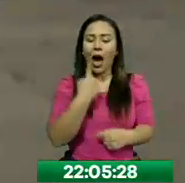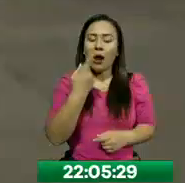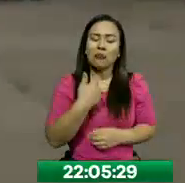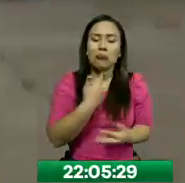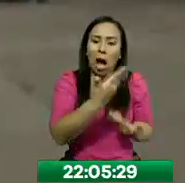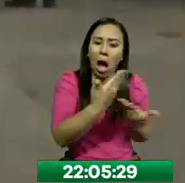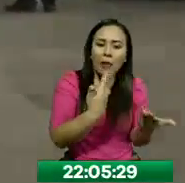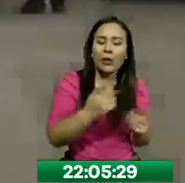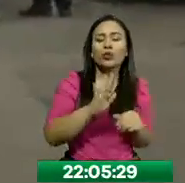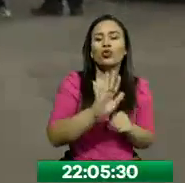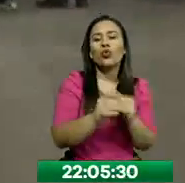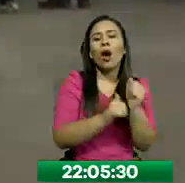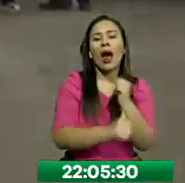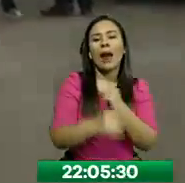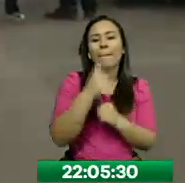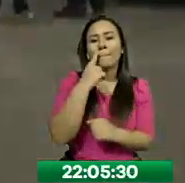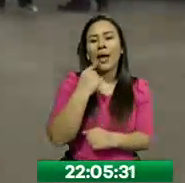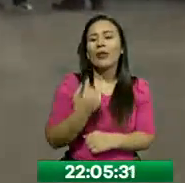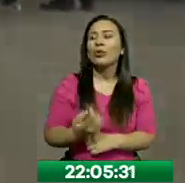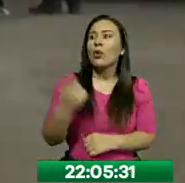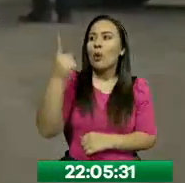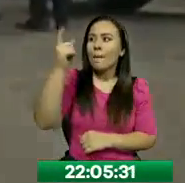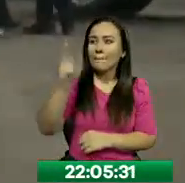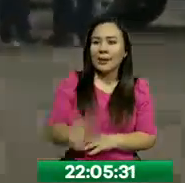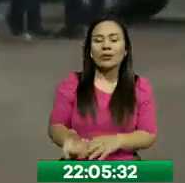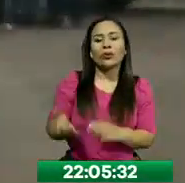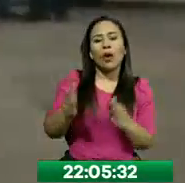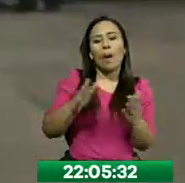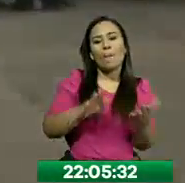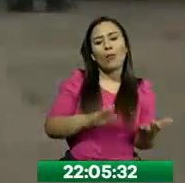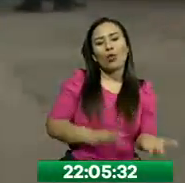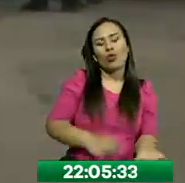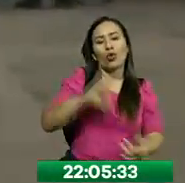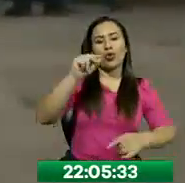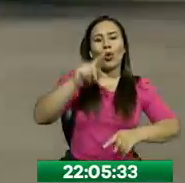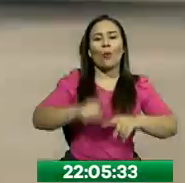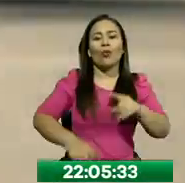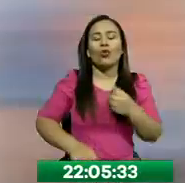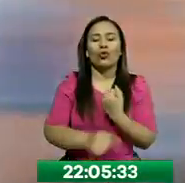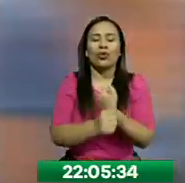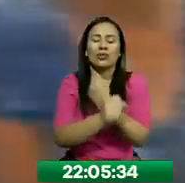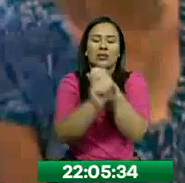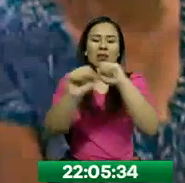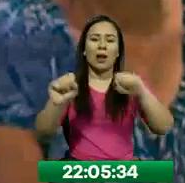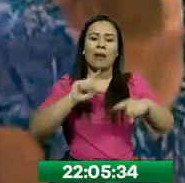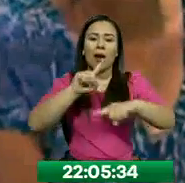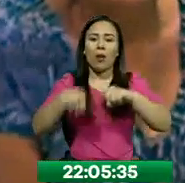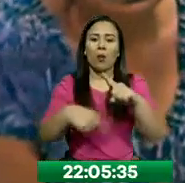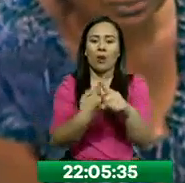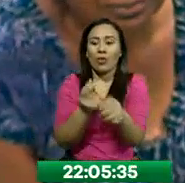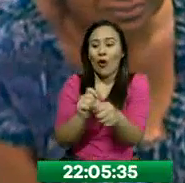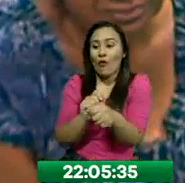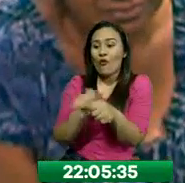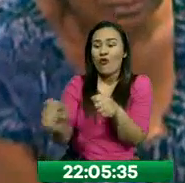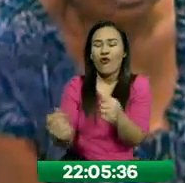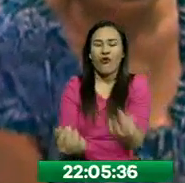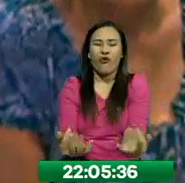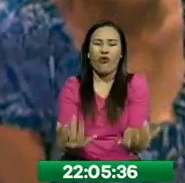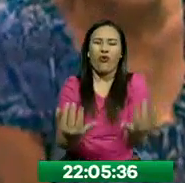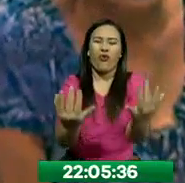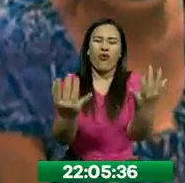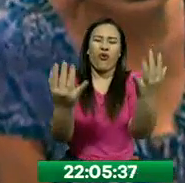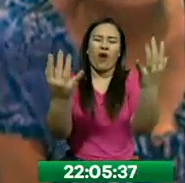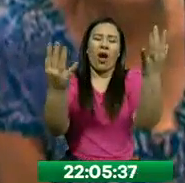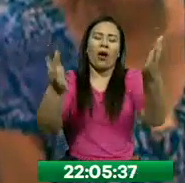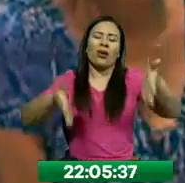su hermano estuvo entre aquellas víctimas que no lograron escapar de la terrible situación por ese motivo acudieron a la fiscalía para